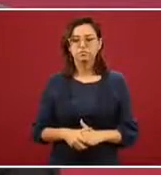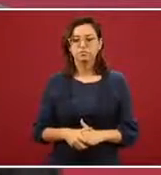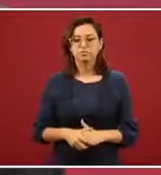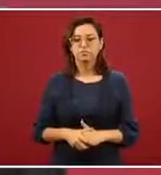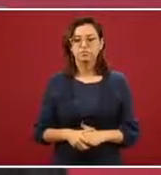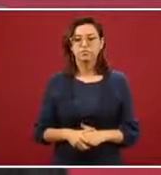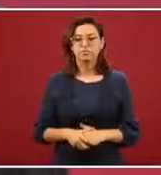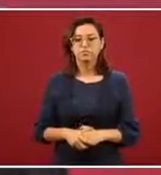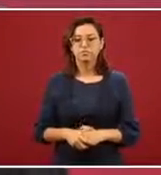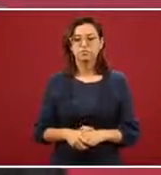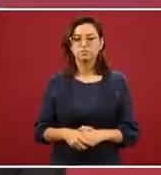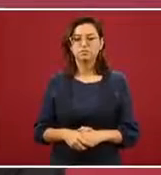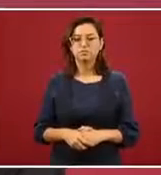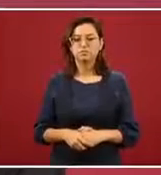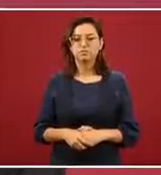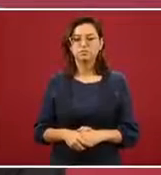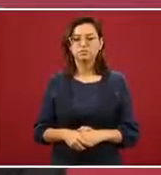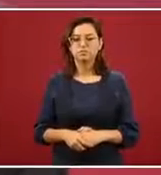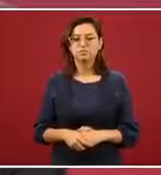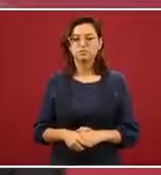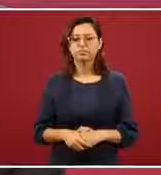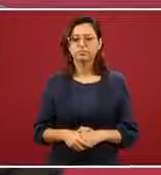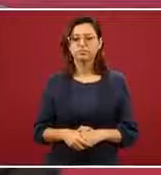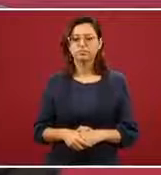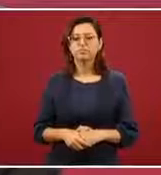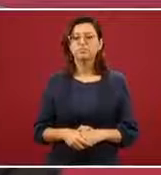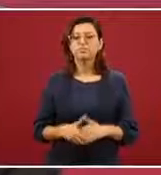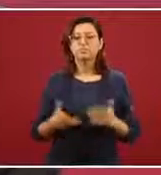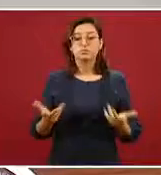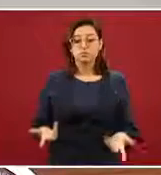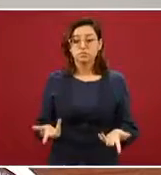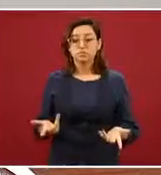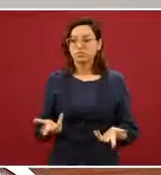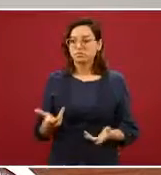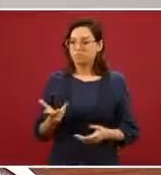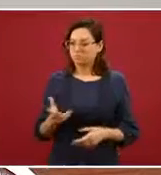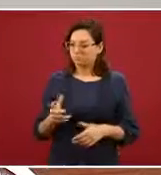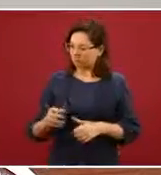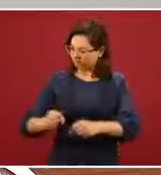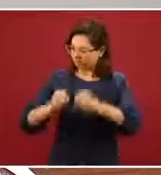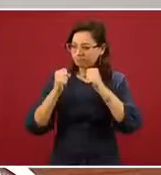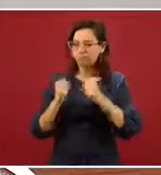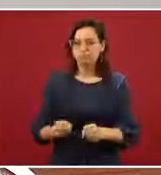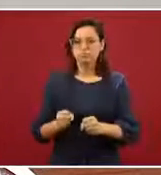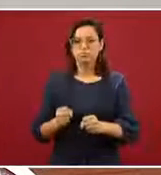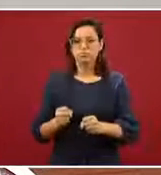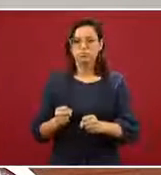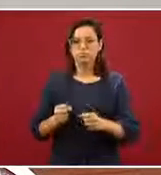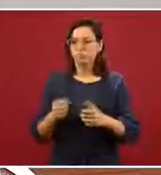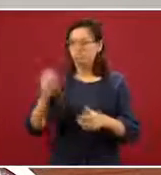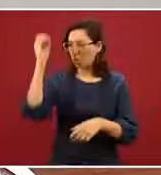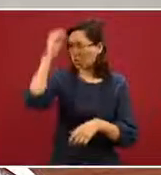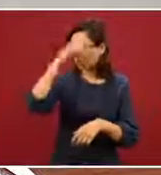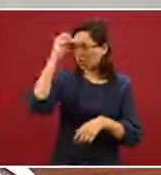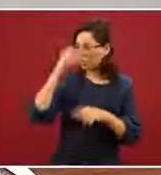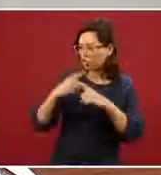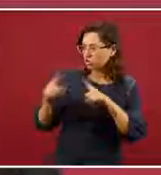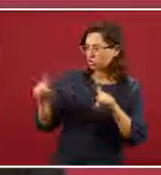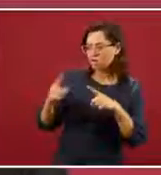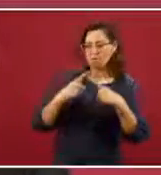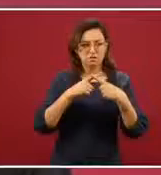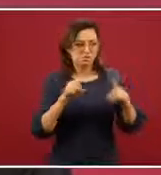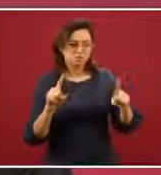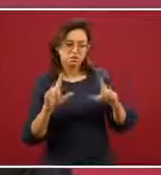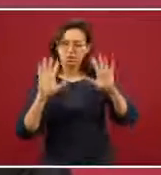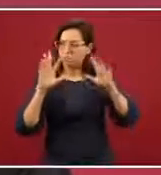Garantizar plenamente o ejercer el derecho a disentir,